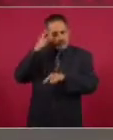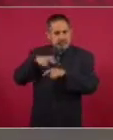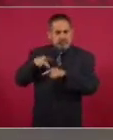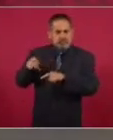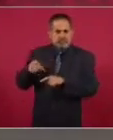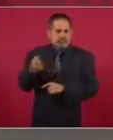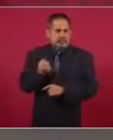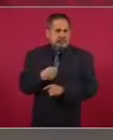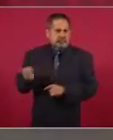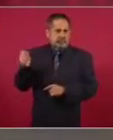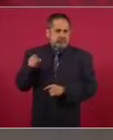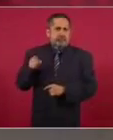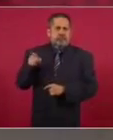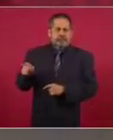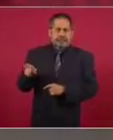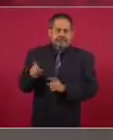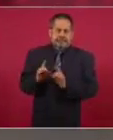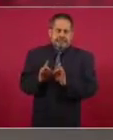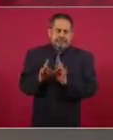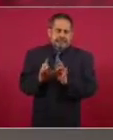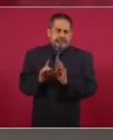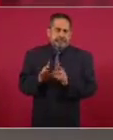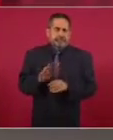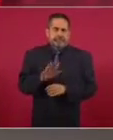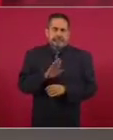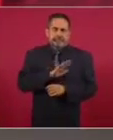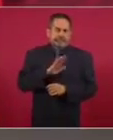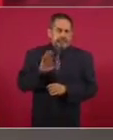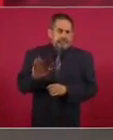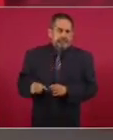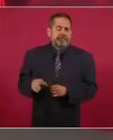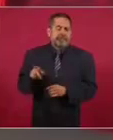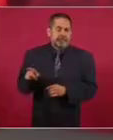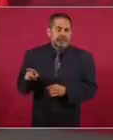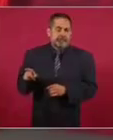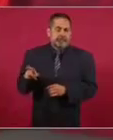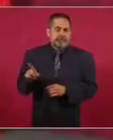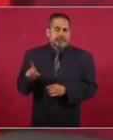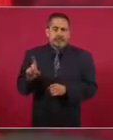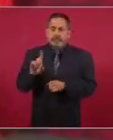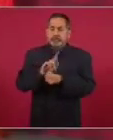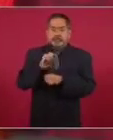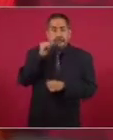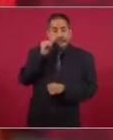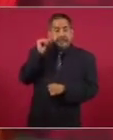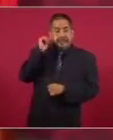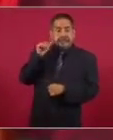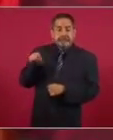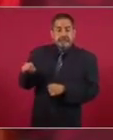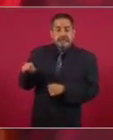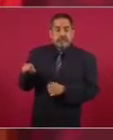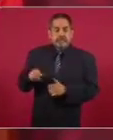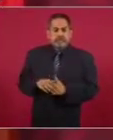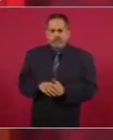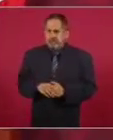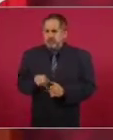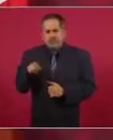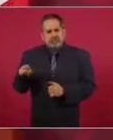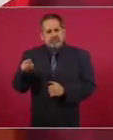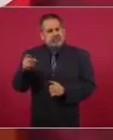extraordinario que falleció el día de ayer estuvo con